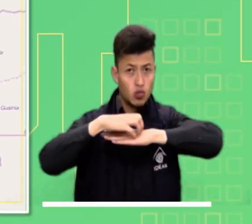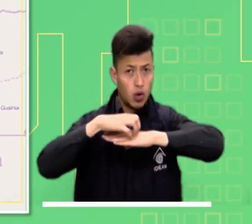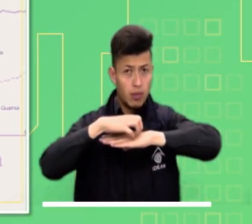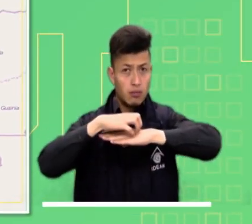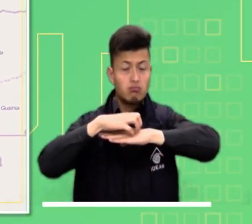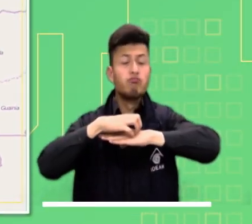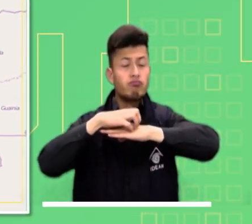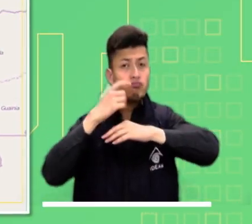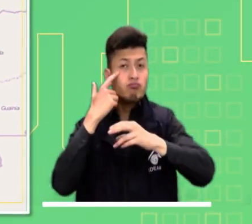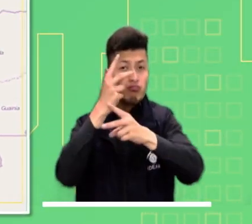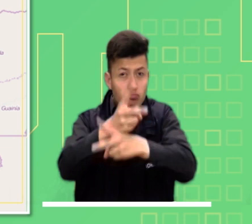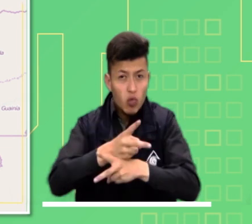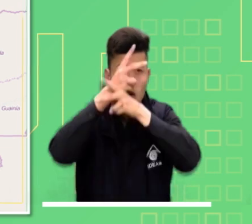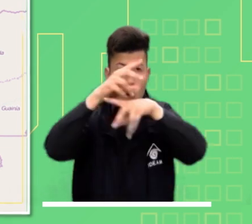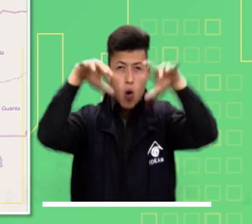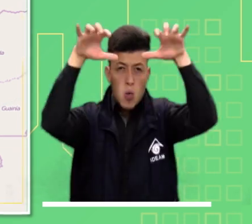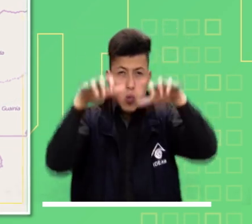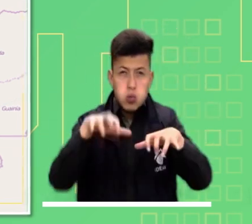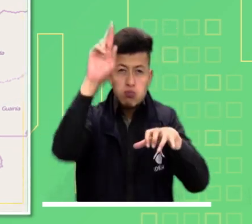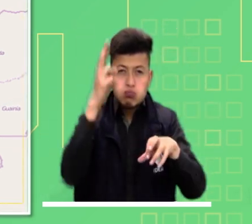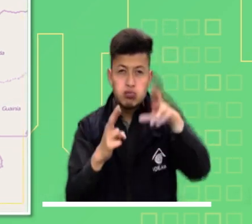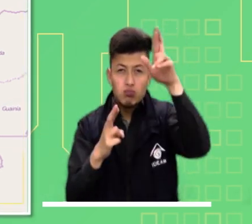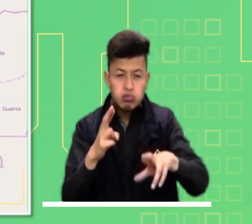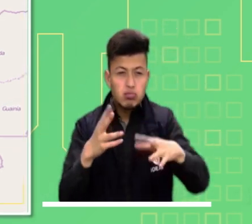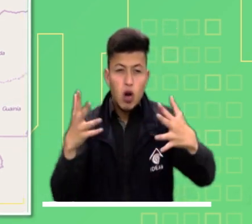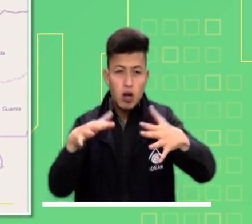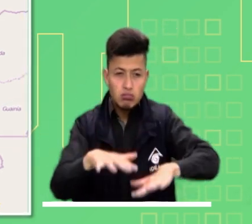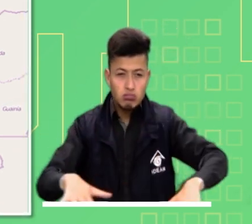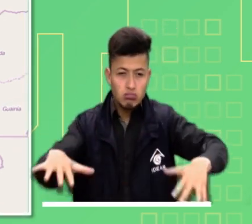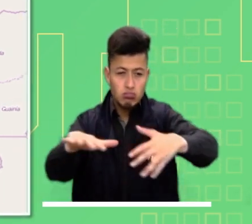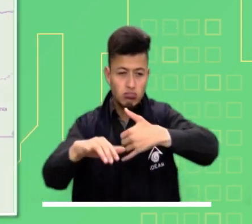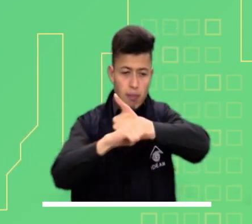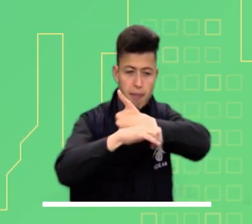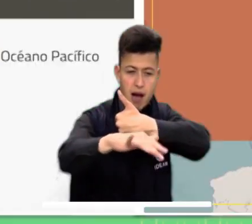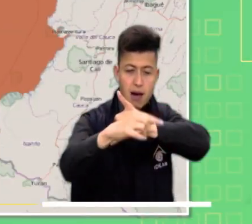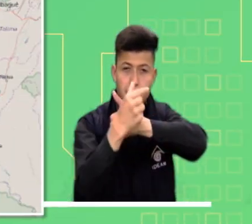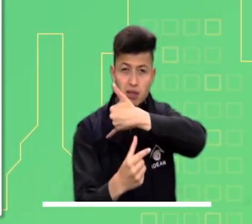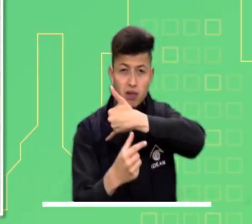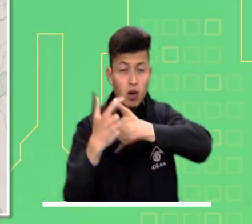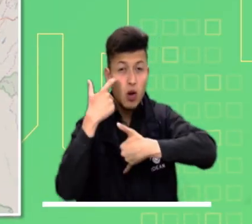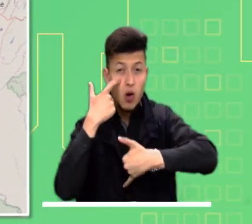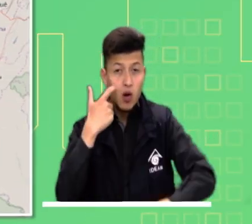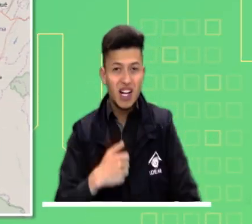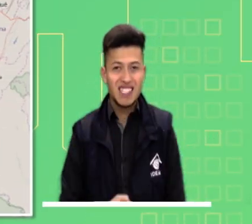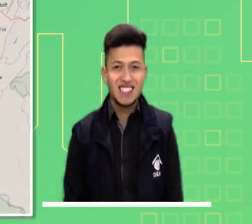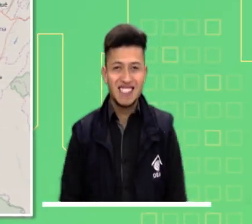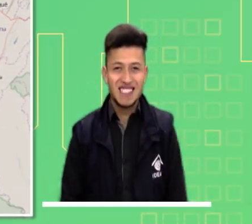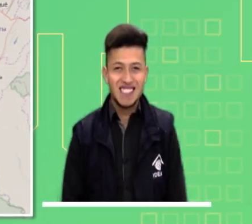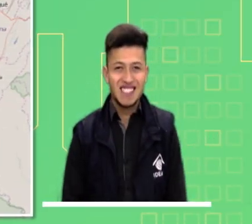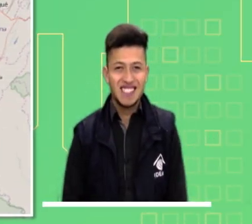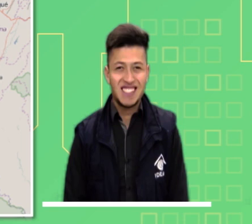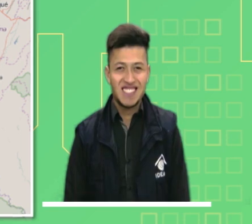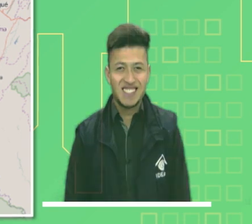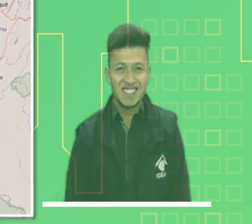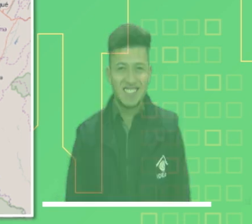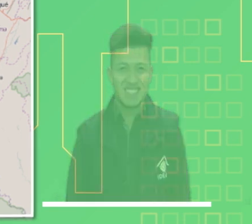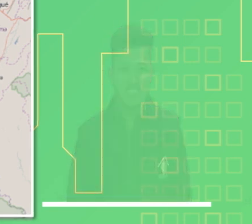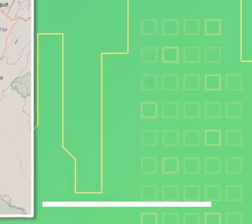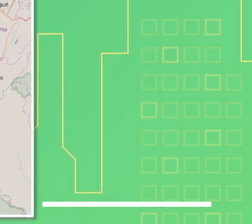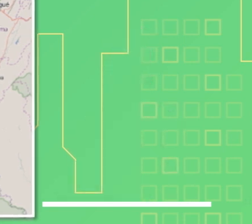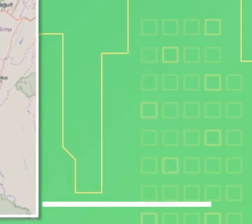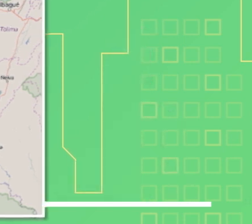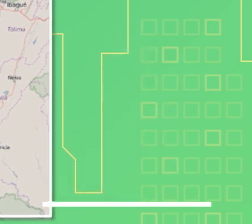de deslizamientos de tierra en Cundinamarca, Boyacá, Nariño y Tolima. Se advierten tormentas eléctricas en varios puntos del